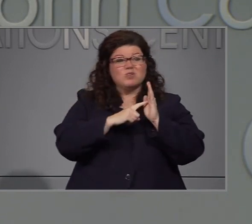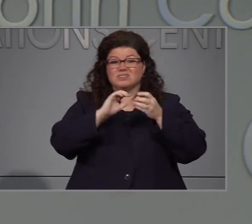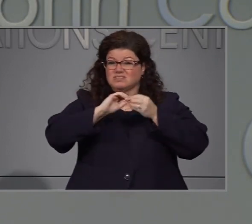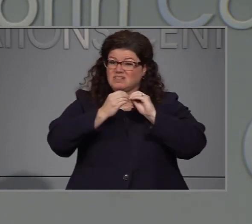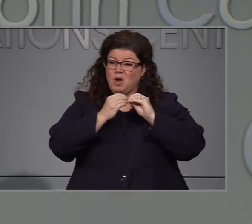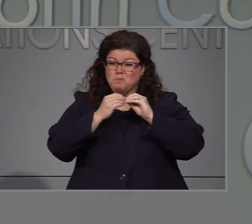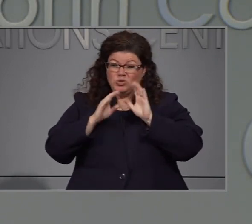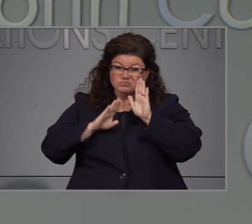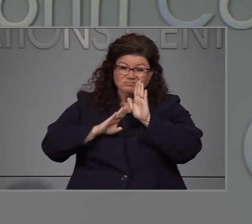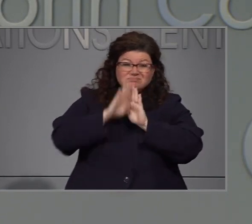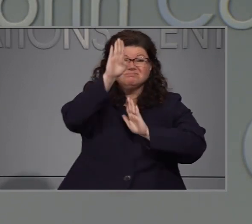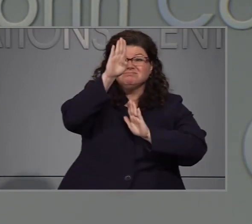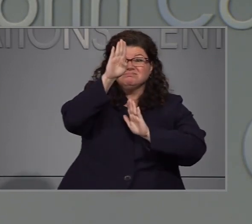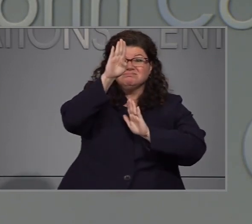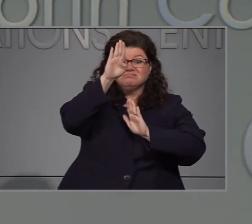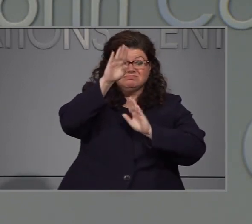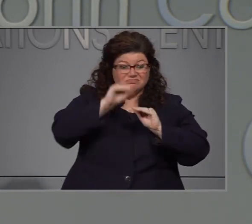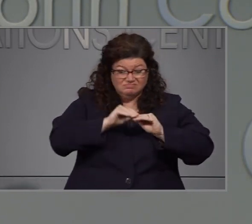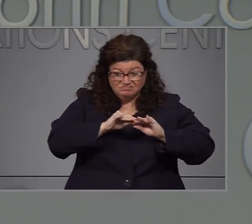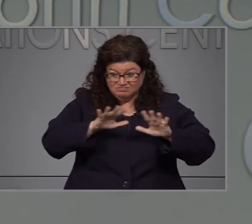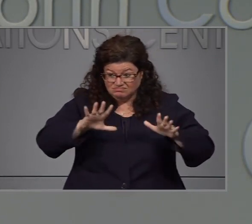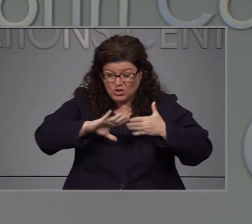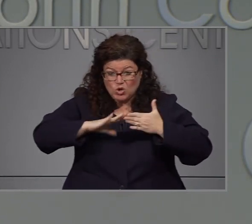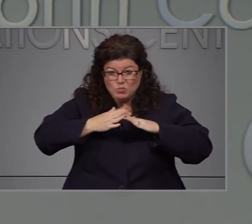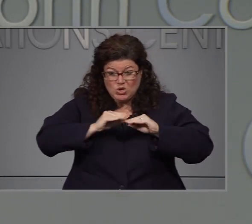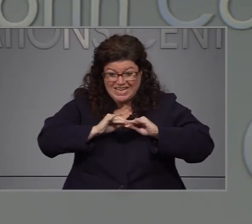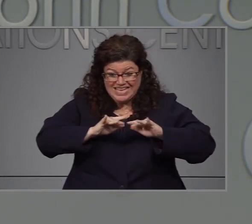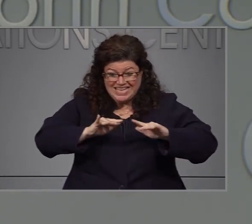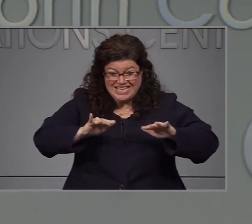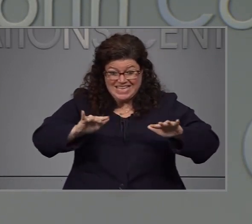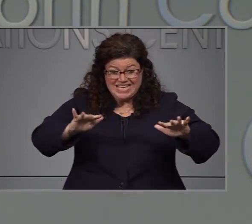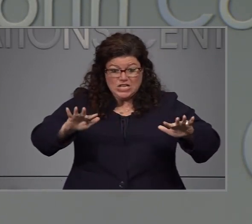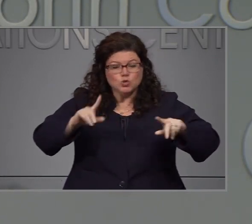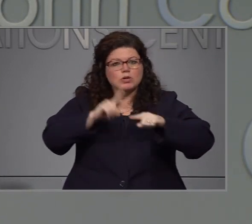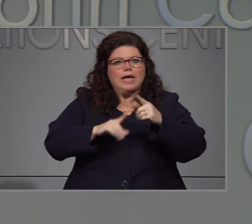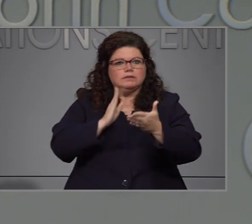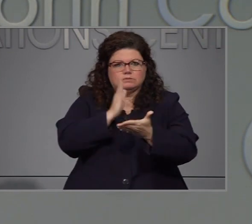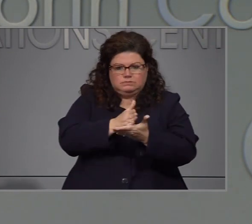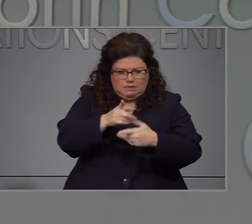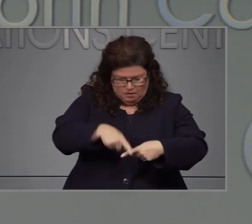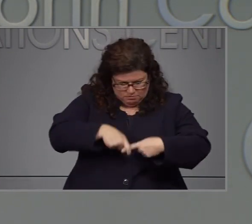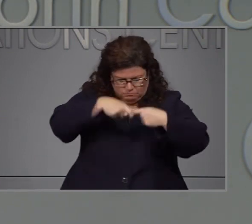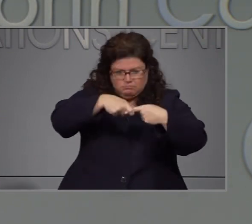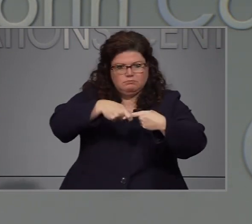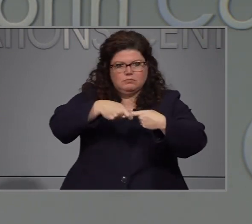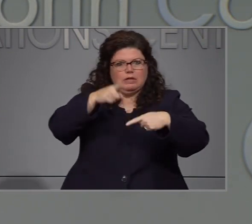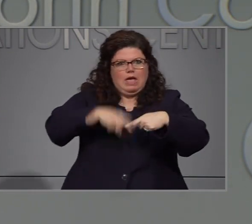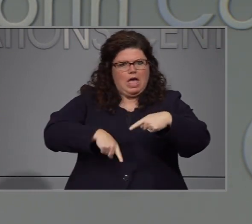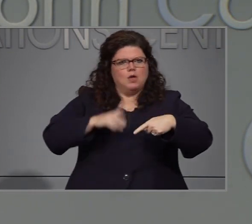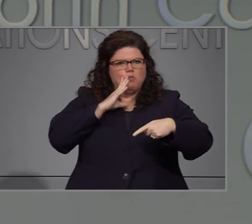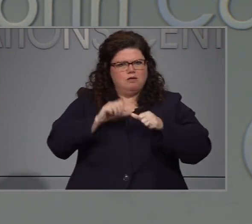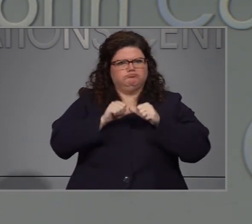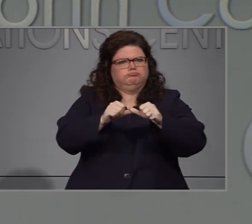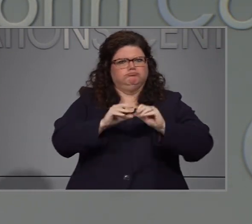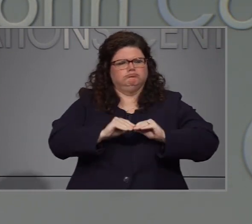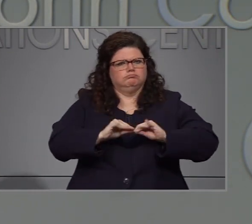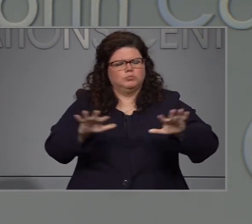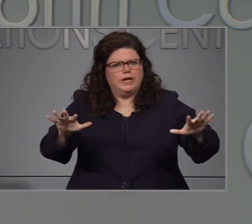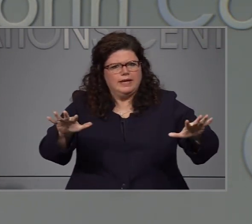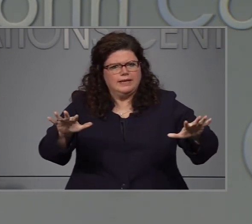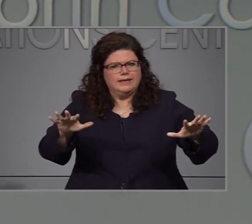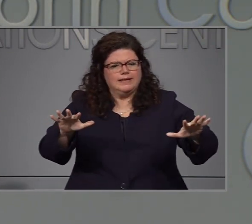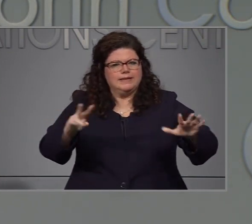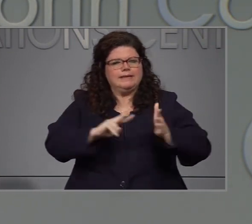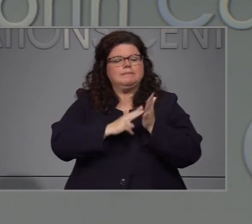el cual sería mucho más difícil de contener conforme la propagación comunitaria se extiende. Fin de cita. Indicó que